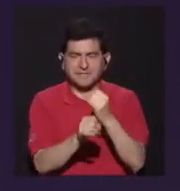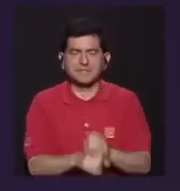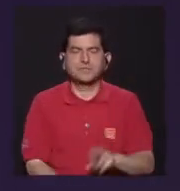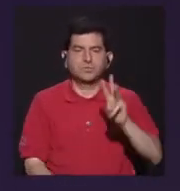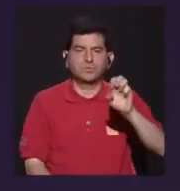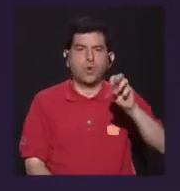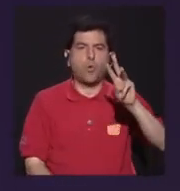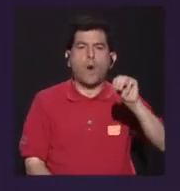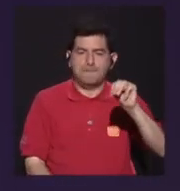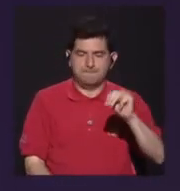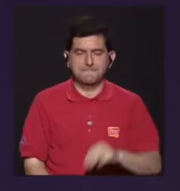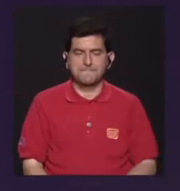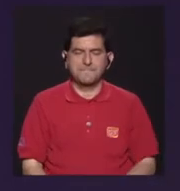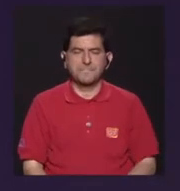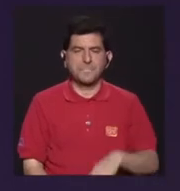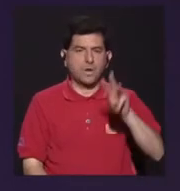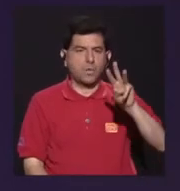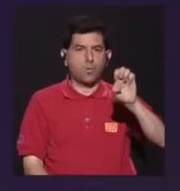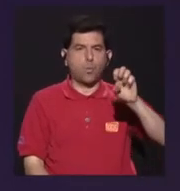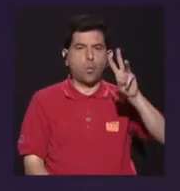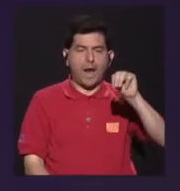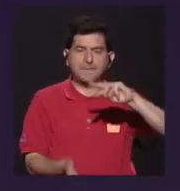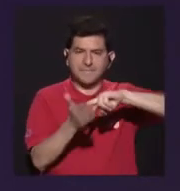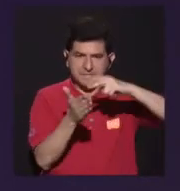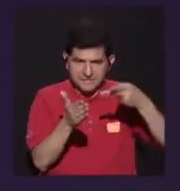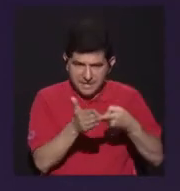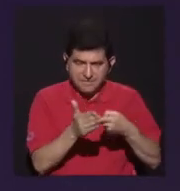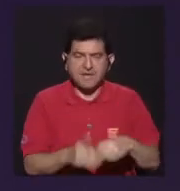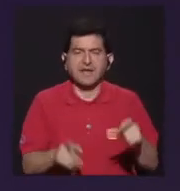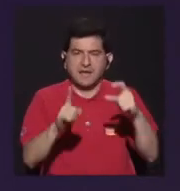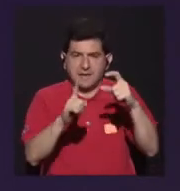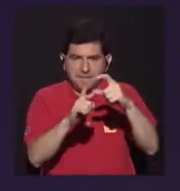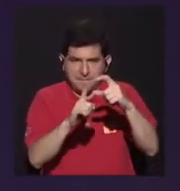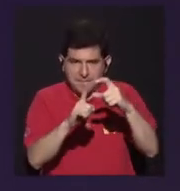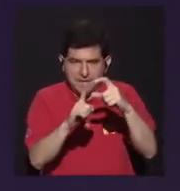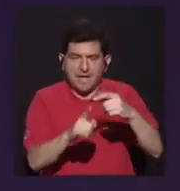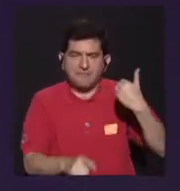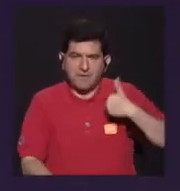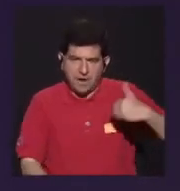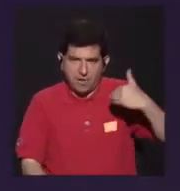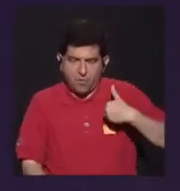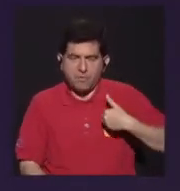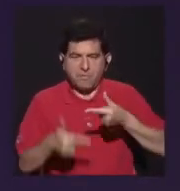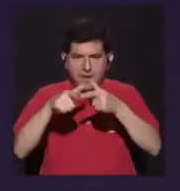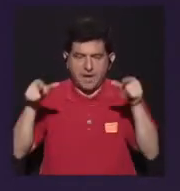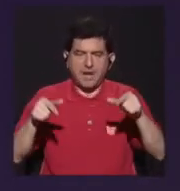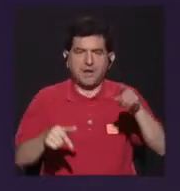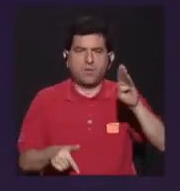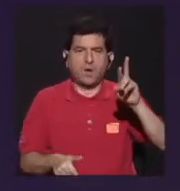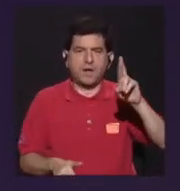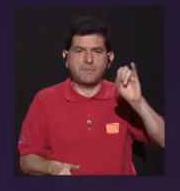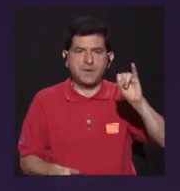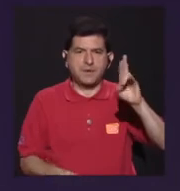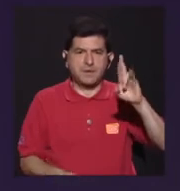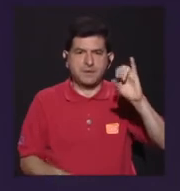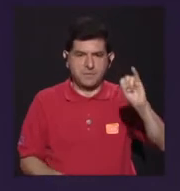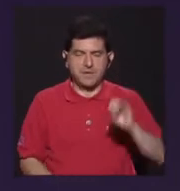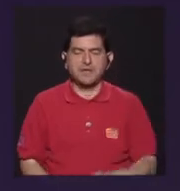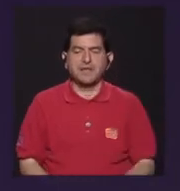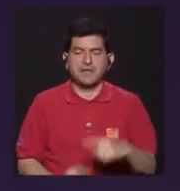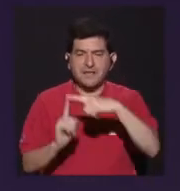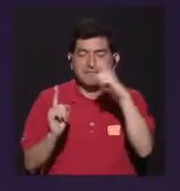GWEM, ¿verdad? Instituto GWEM significa la palabra GWEM, hombre en lenguaje bribri, ¿verdad? Hombre